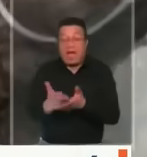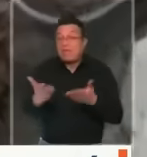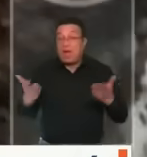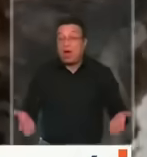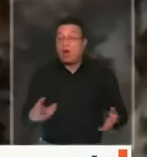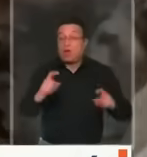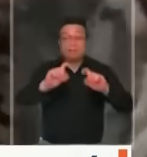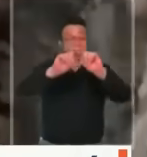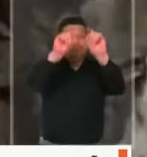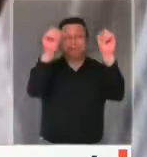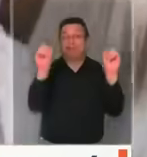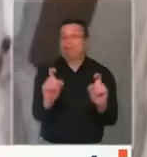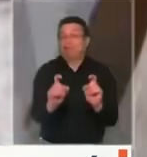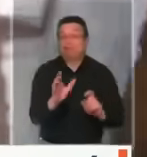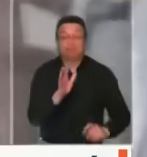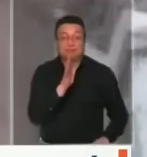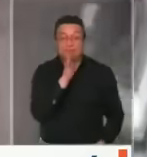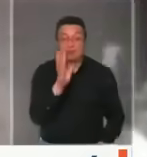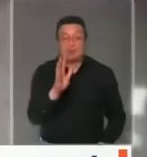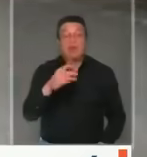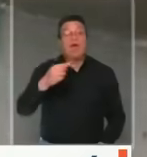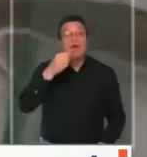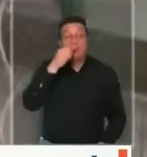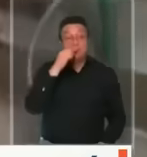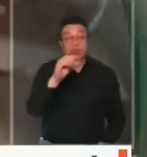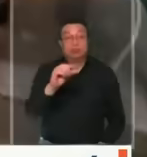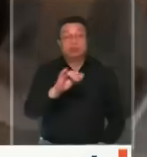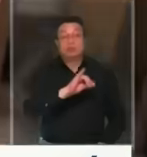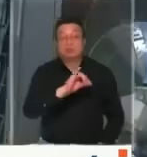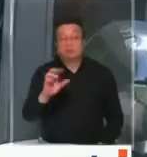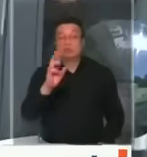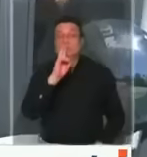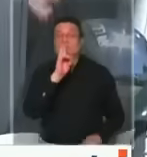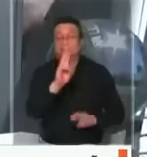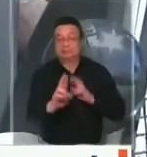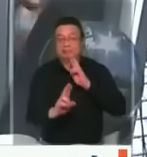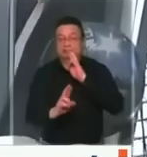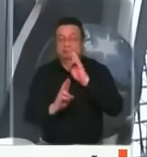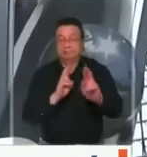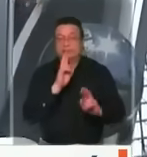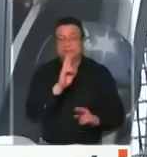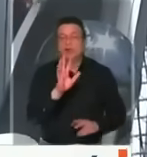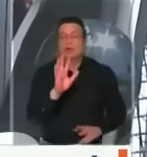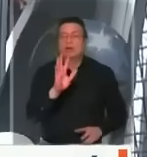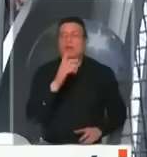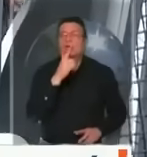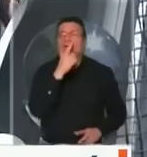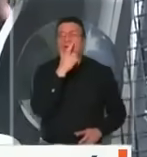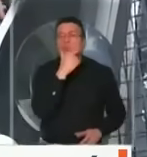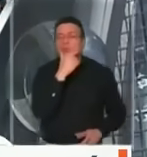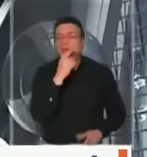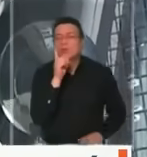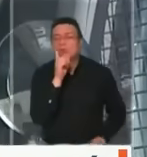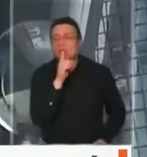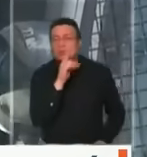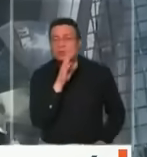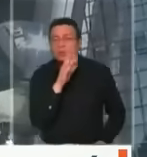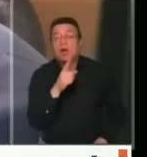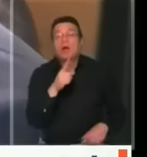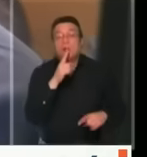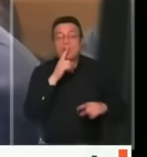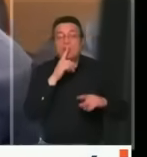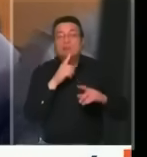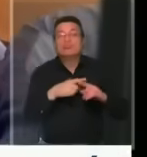sin respuestas, pero que prontamente serán contestadas. Y la última duda para el final. ¿Tiene un nombre